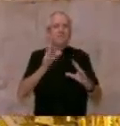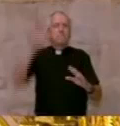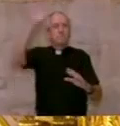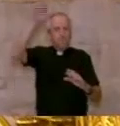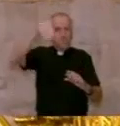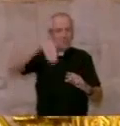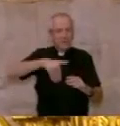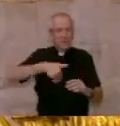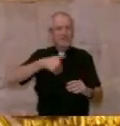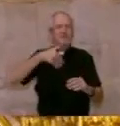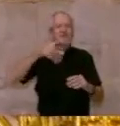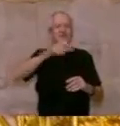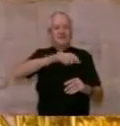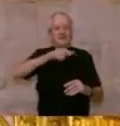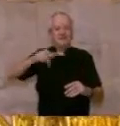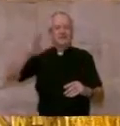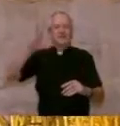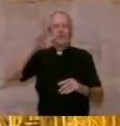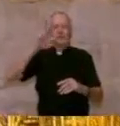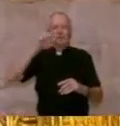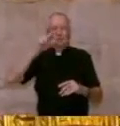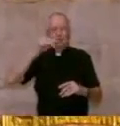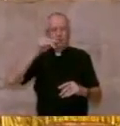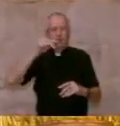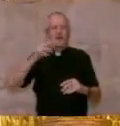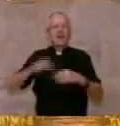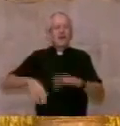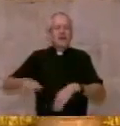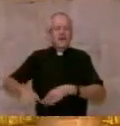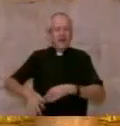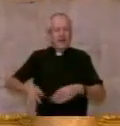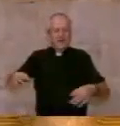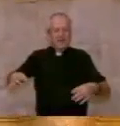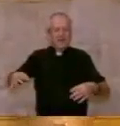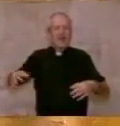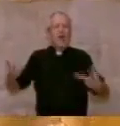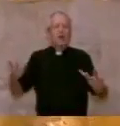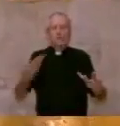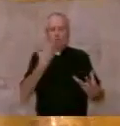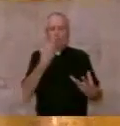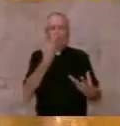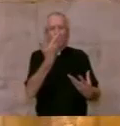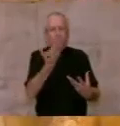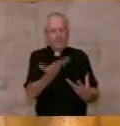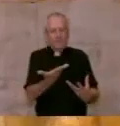Venid tortosinos, la cinta os lo pide,